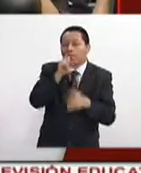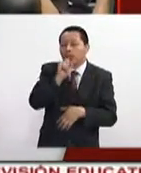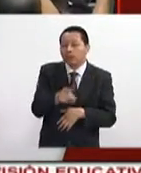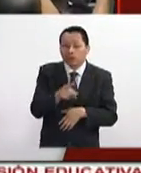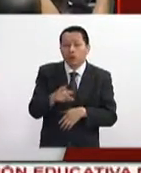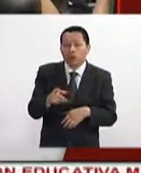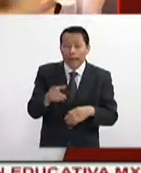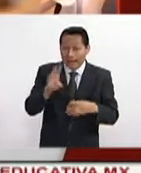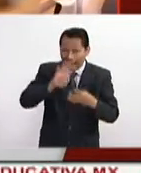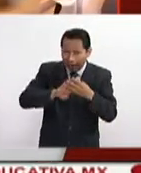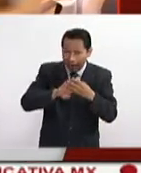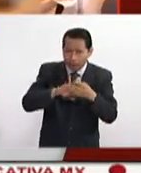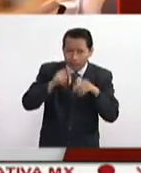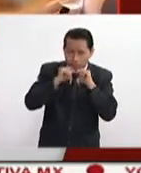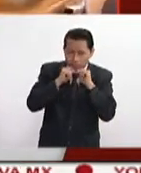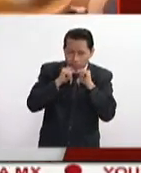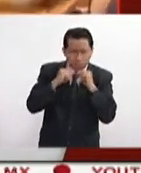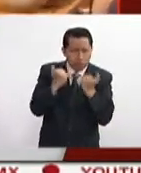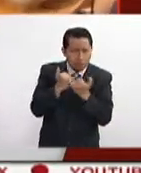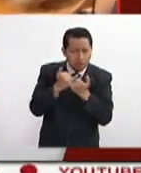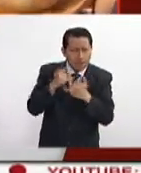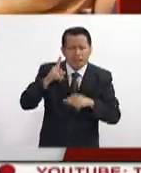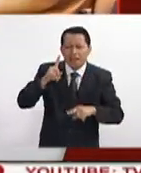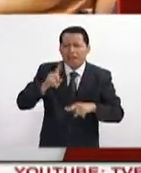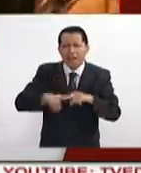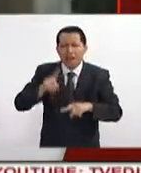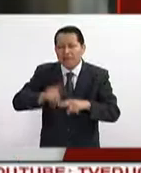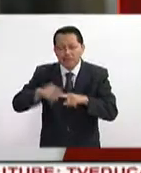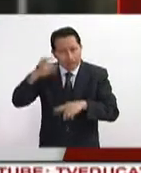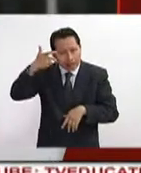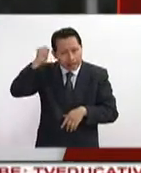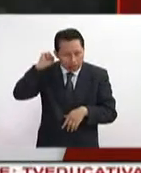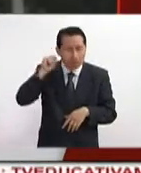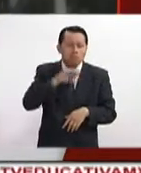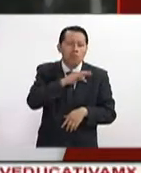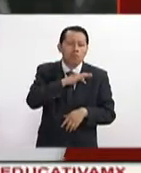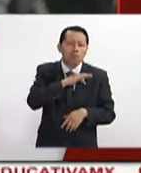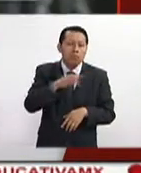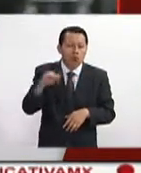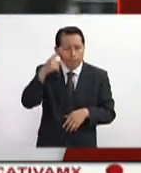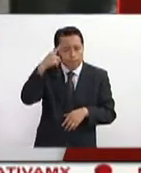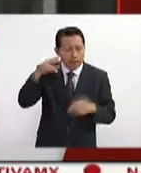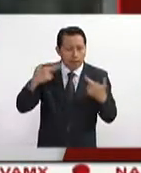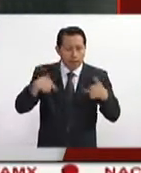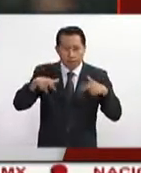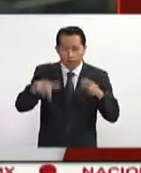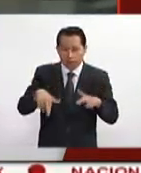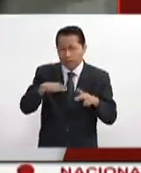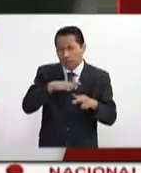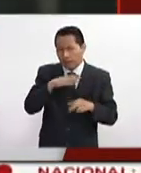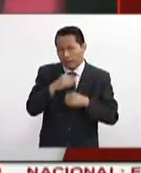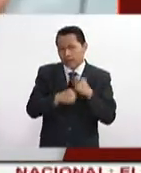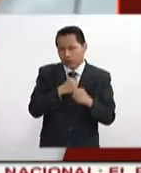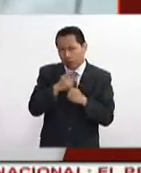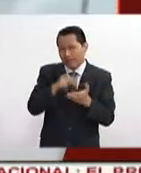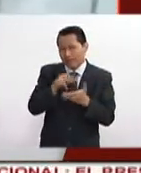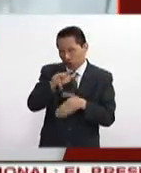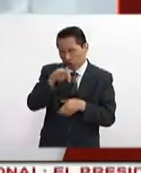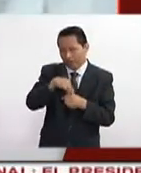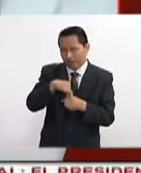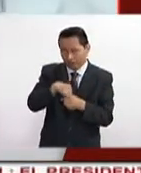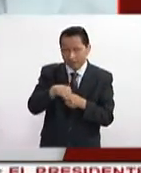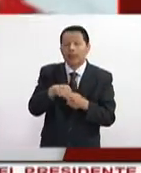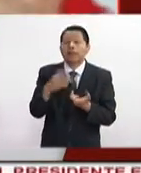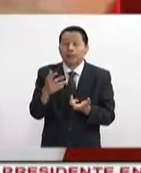en la cárcel, él va a poder elegir quién va a ser el candidato ideal para representarlo en las elecciones de 2018. Entonces,